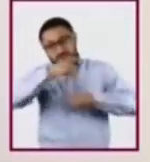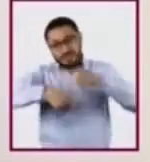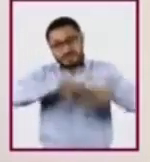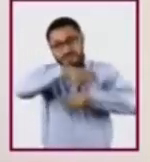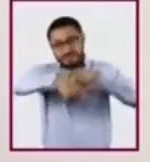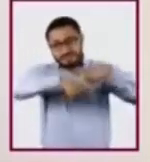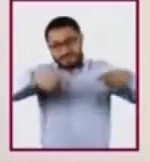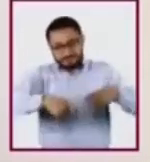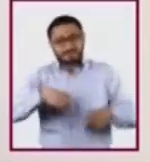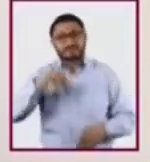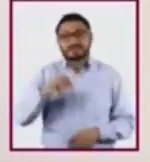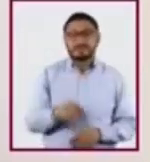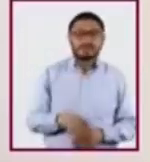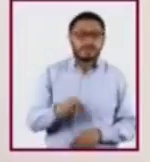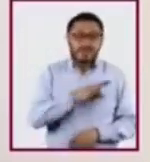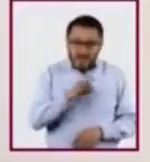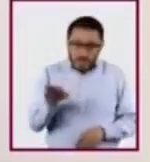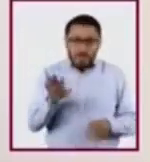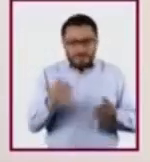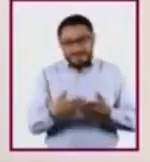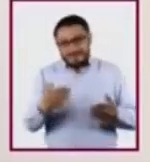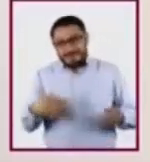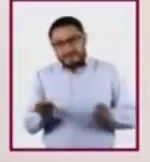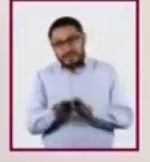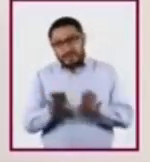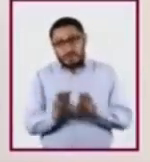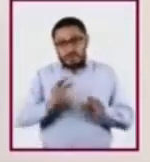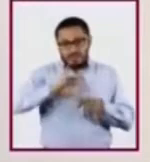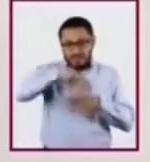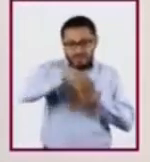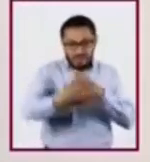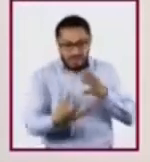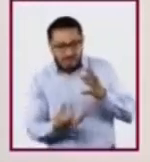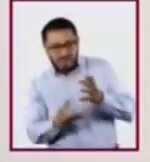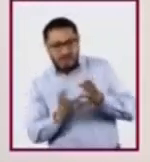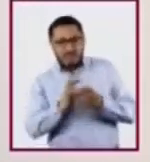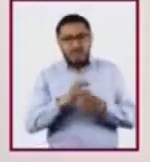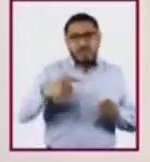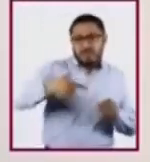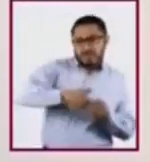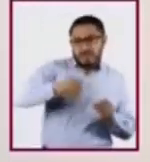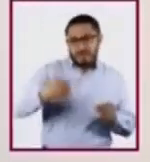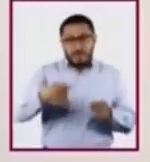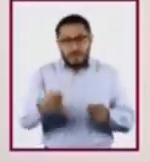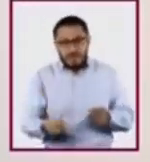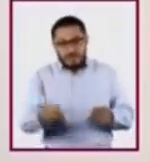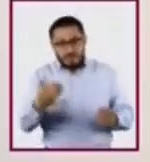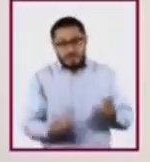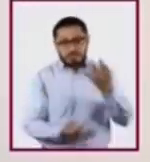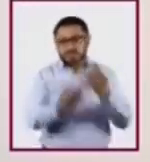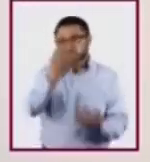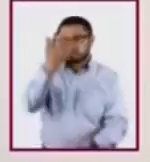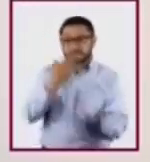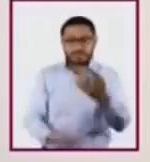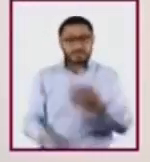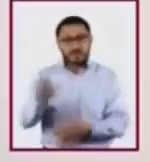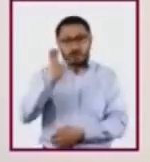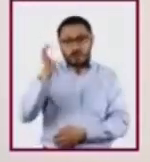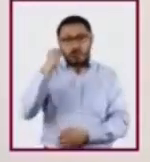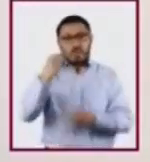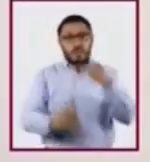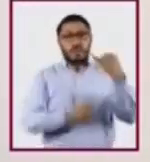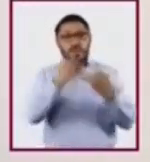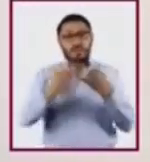caso, puede ser previamente impregnada de combustible y encenderla. Durante el partido, los